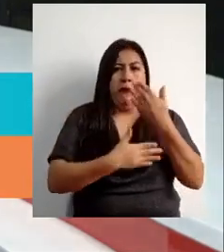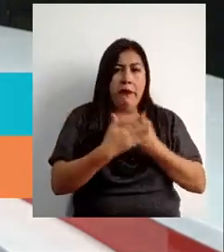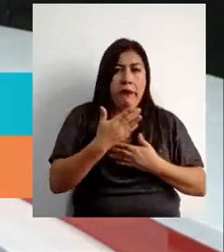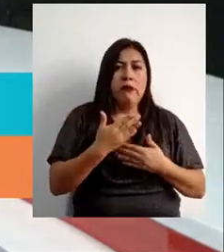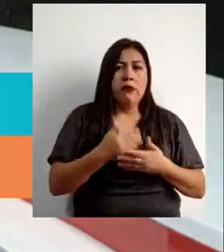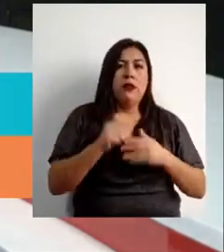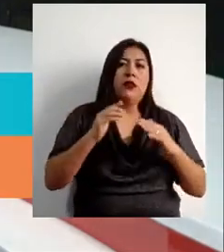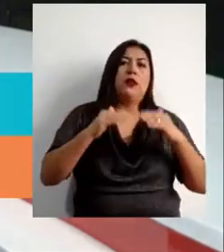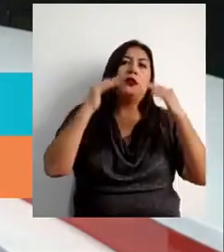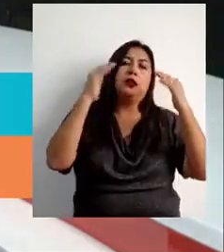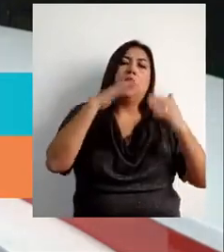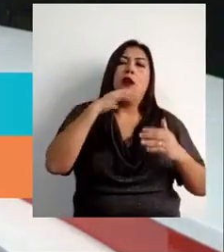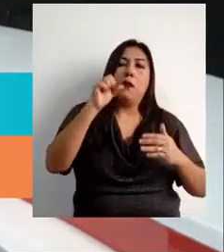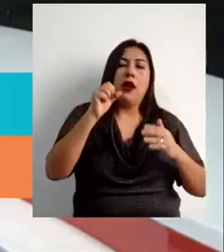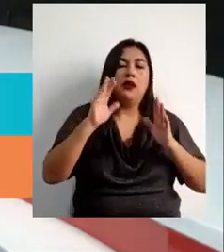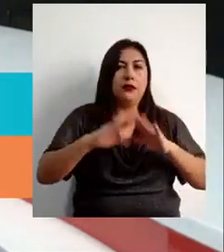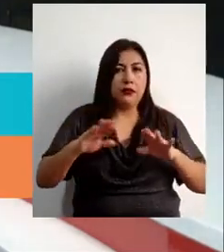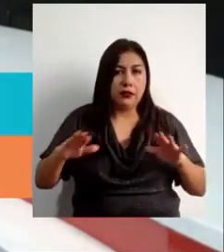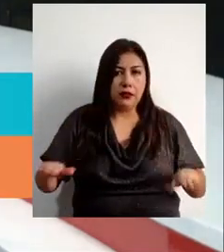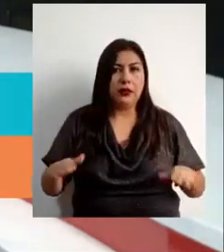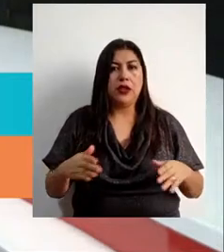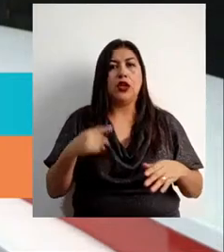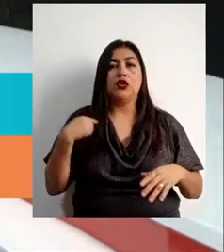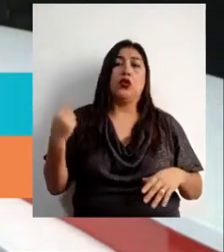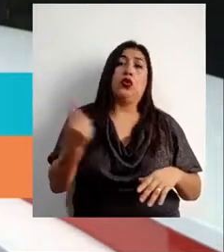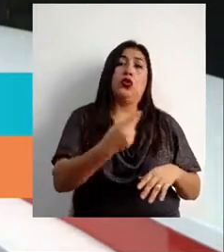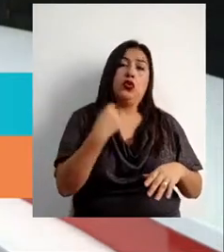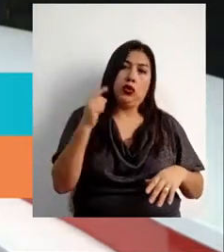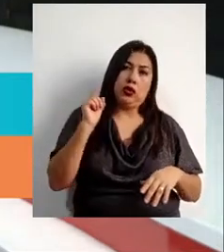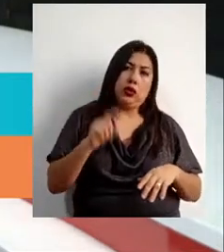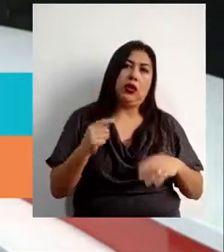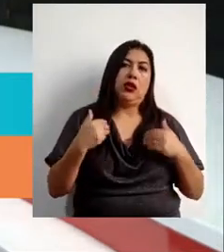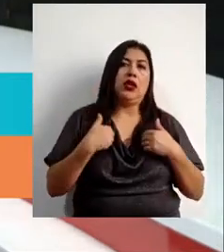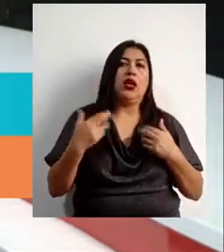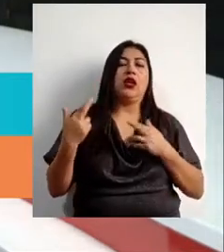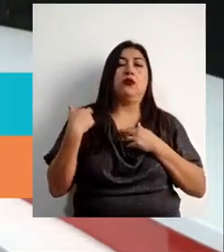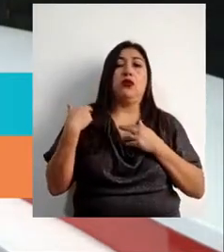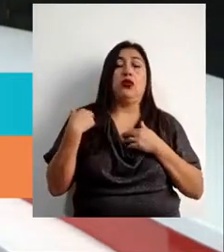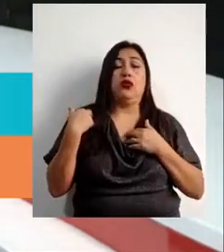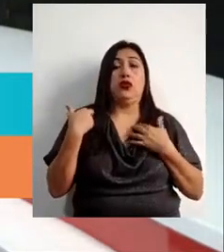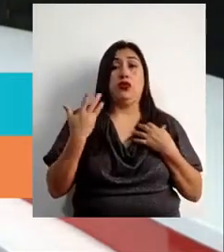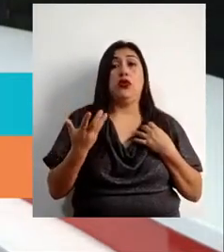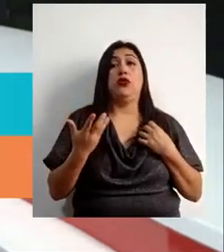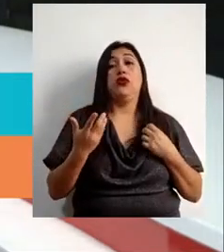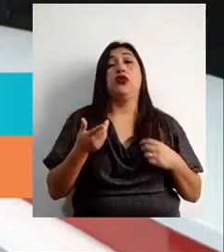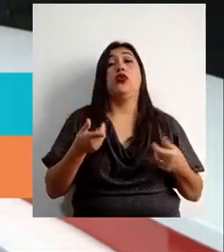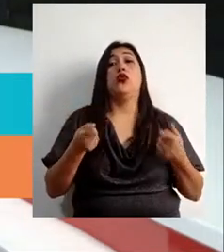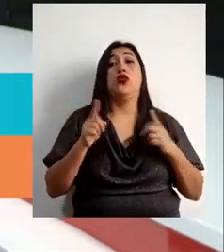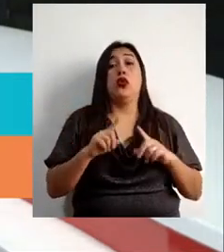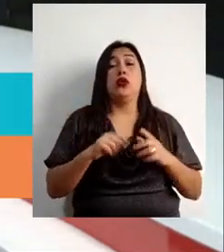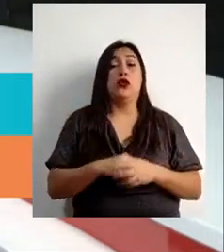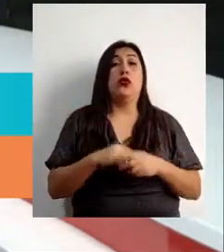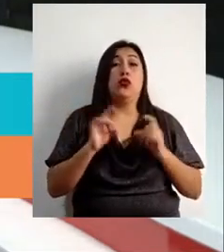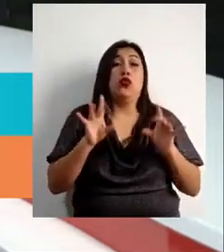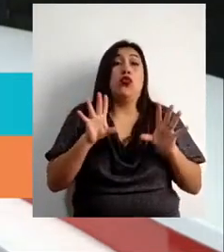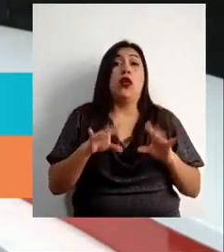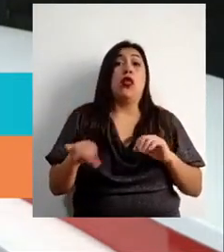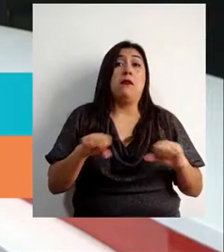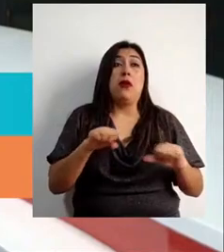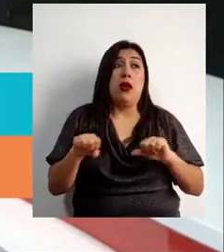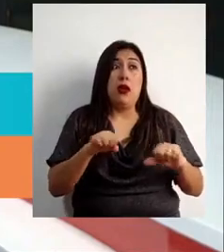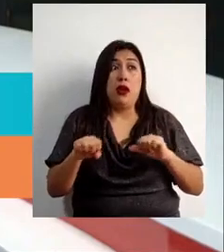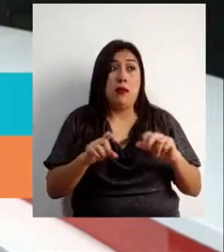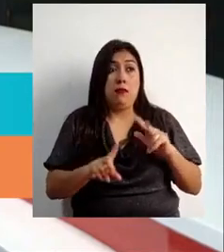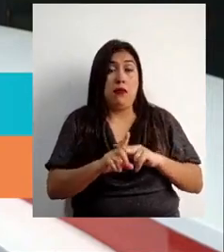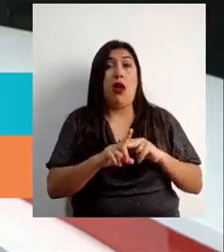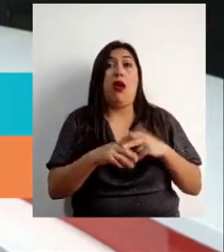adulto mayor, de los niños. Todos debemos tener una responsabilidad para que al momento que pase cualquier emergencia estemos